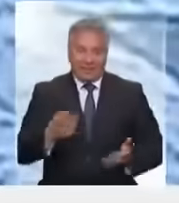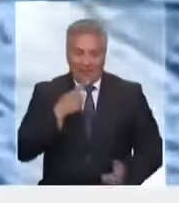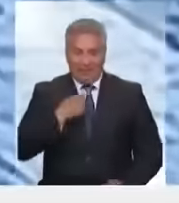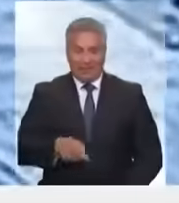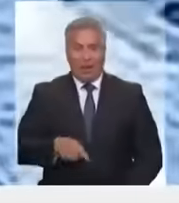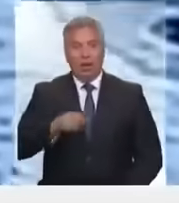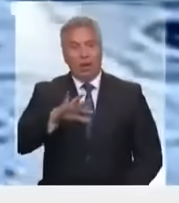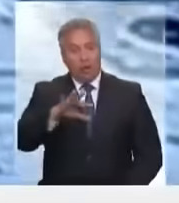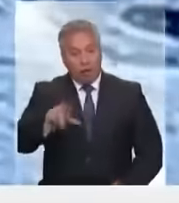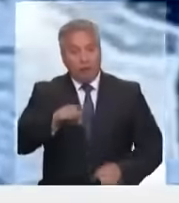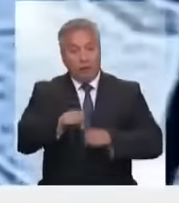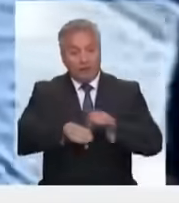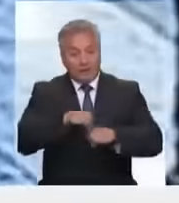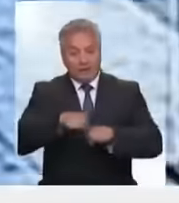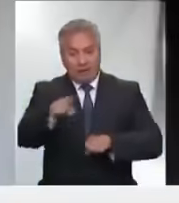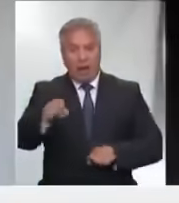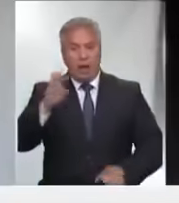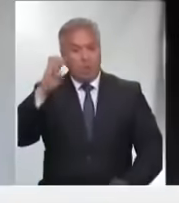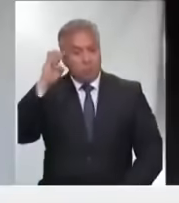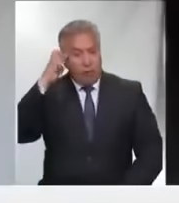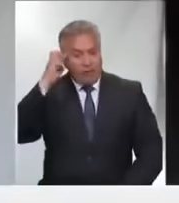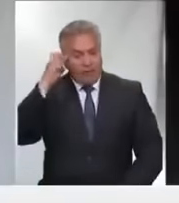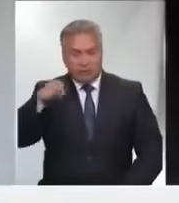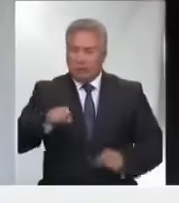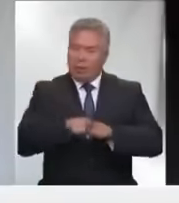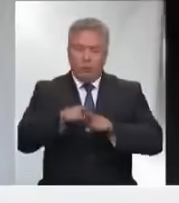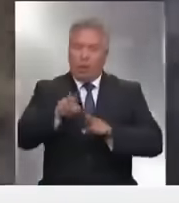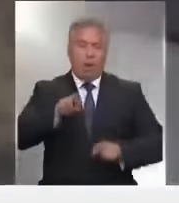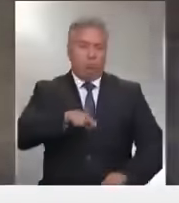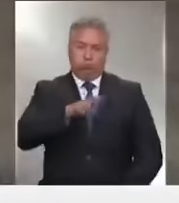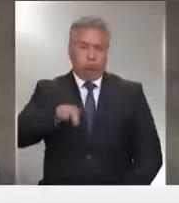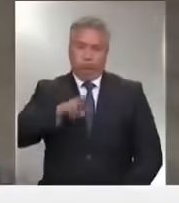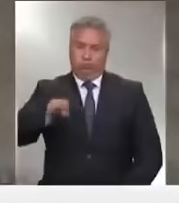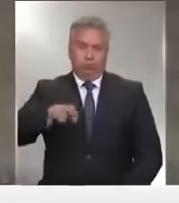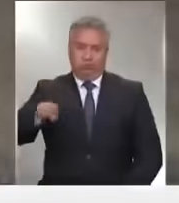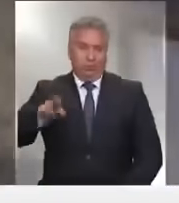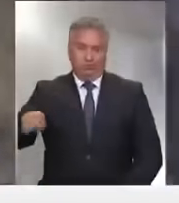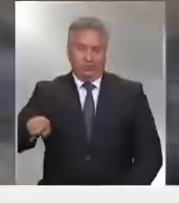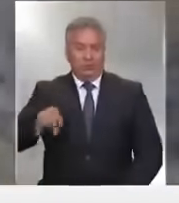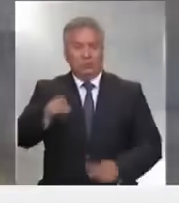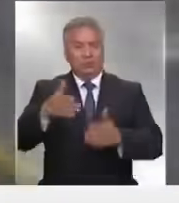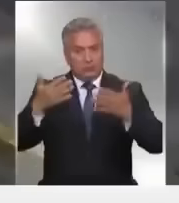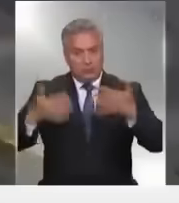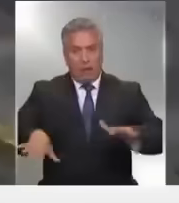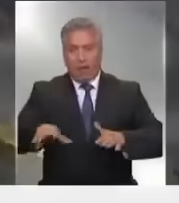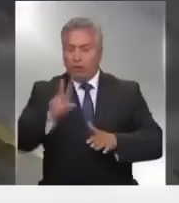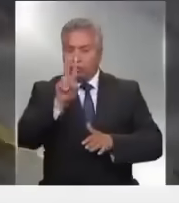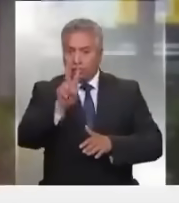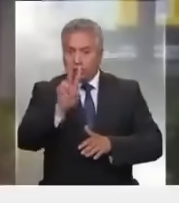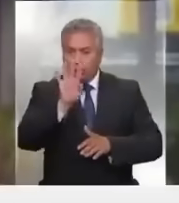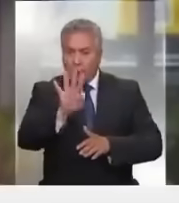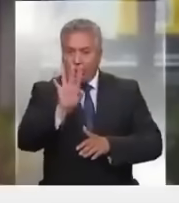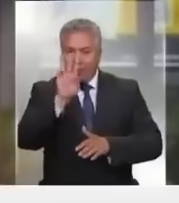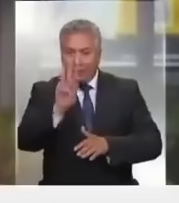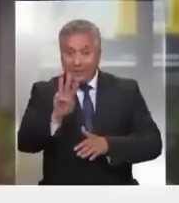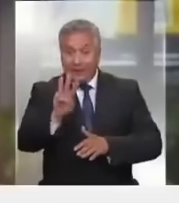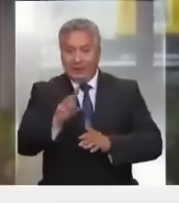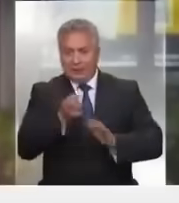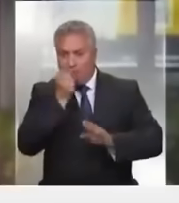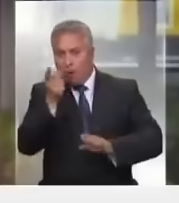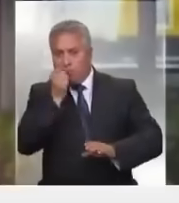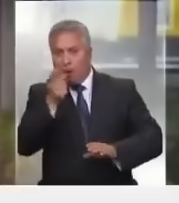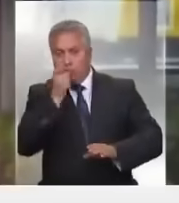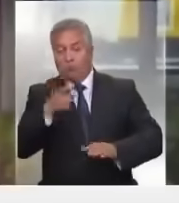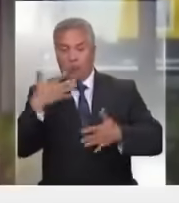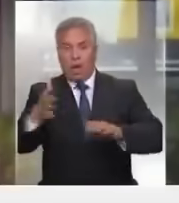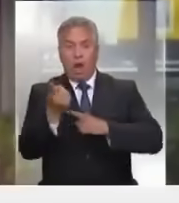de bicicletas en Providencia se ha vuelto cotidiano. Solo en lo que va de este año se han denunciado 243 casos y detenido a 11